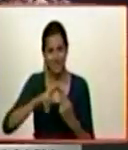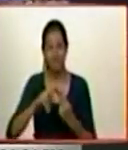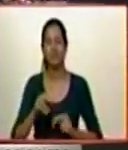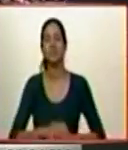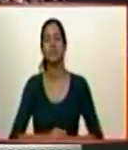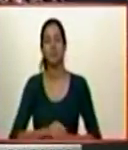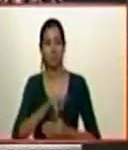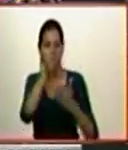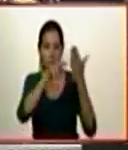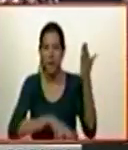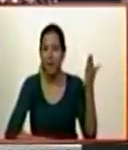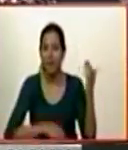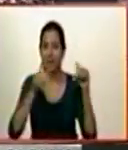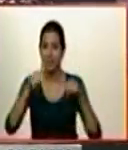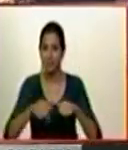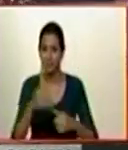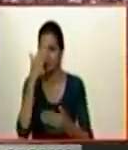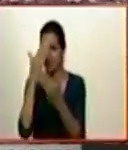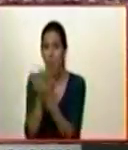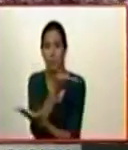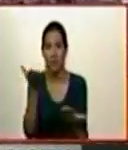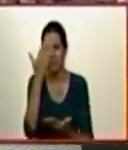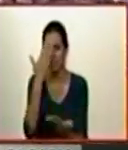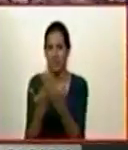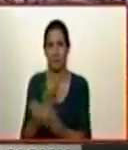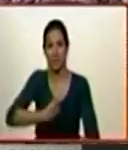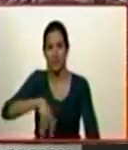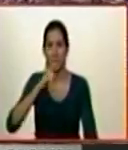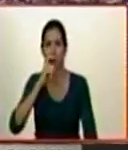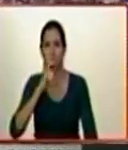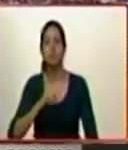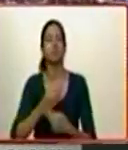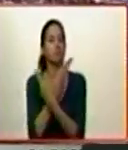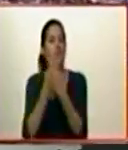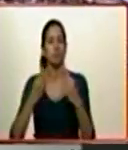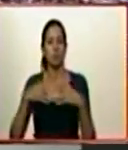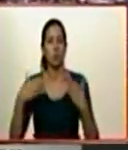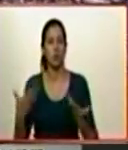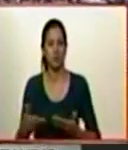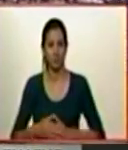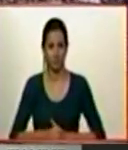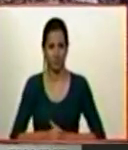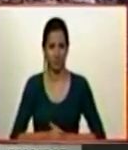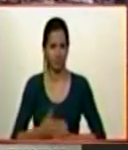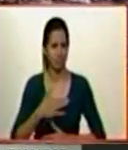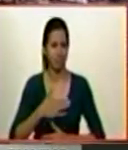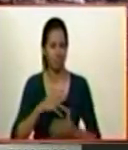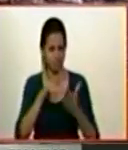compañero presidente Nicolás Maduro nuestro compromiso.